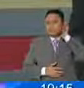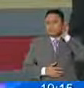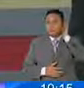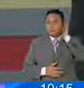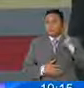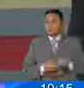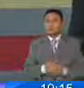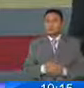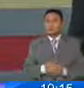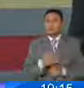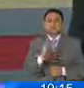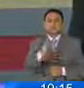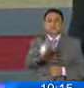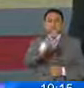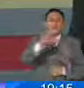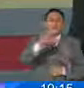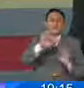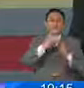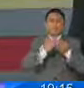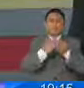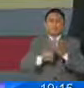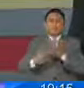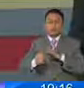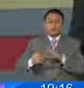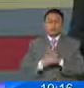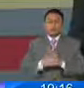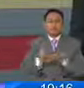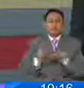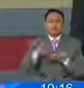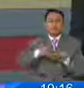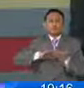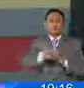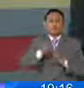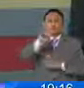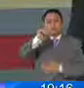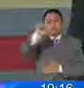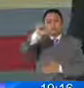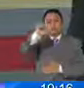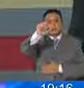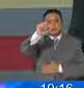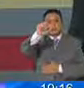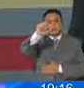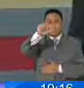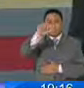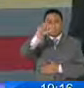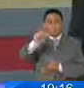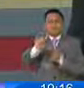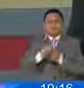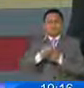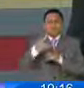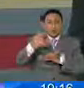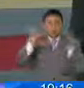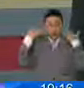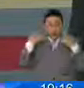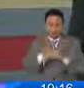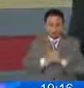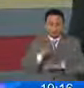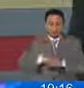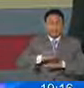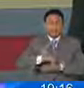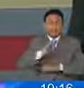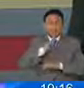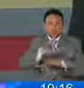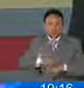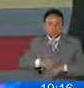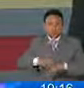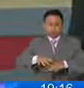Aproximadamente 100 familias fueron evacuadas de la comuna Daular, perteneciente a la parroquia Chongón en Guayaquil, debido a las inundaciones provocadas